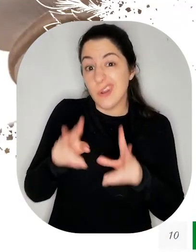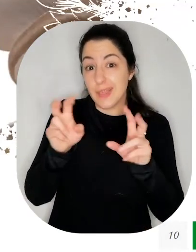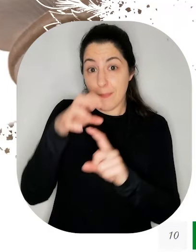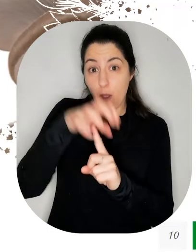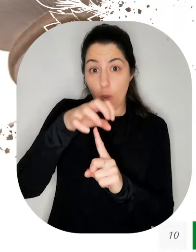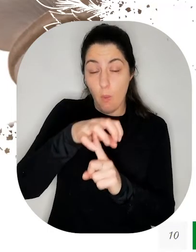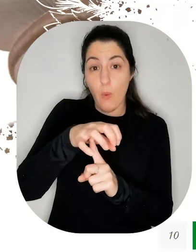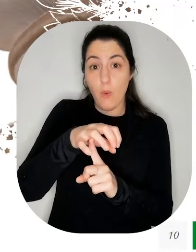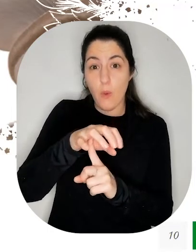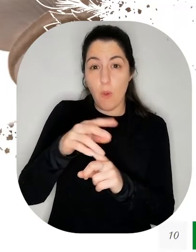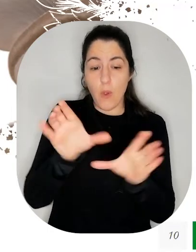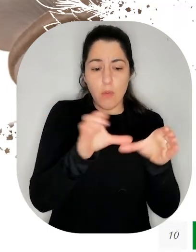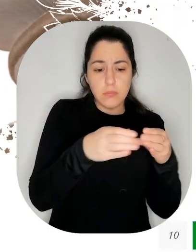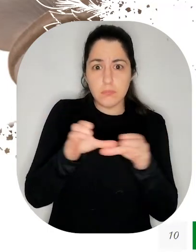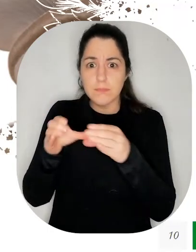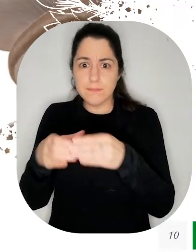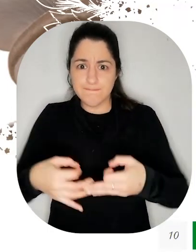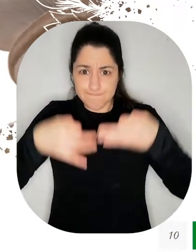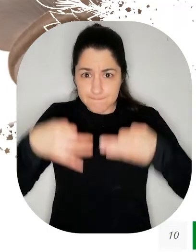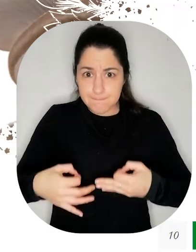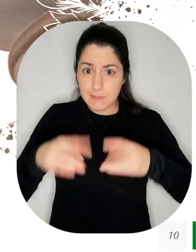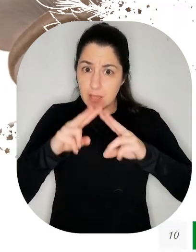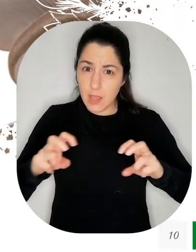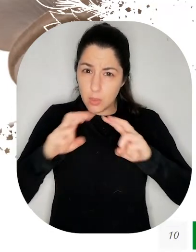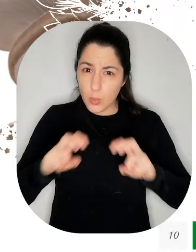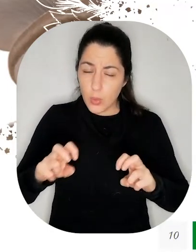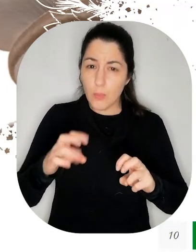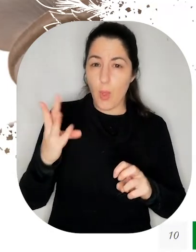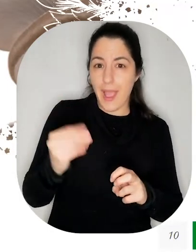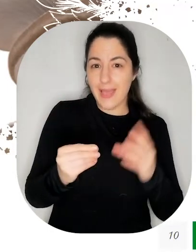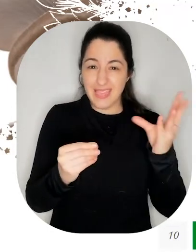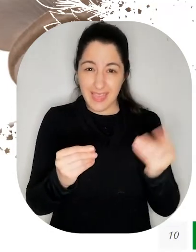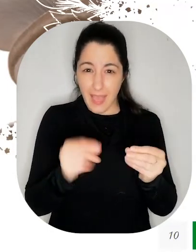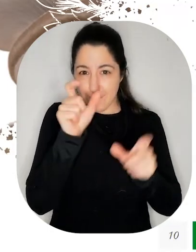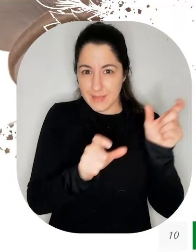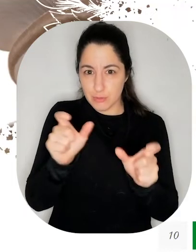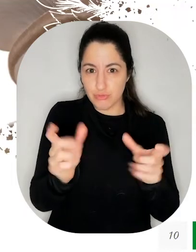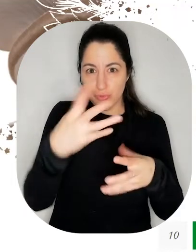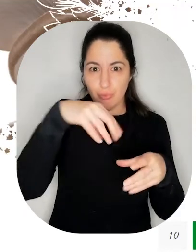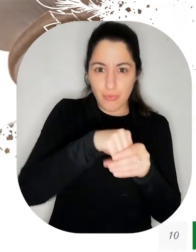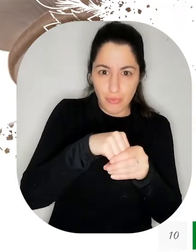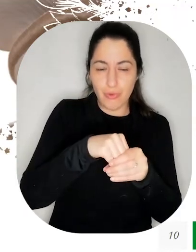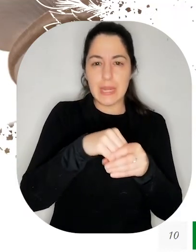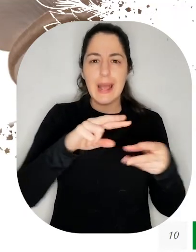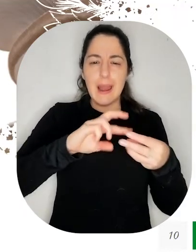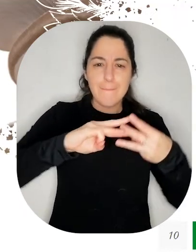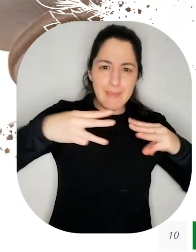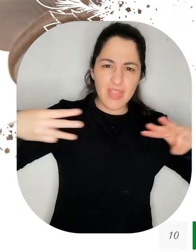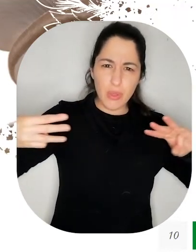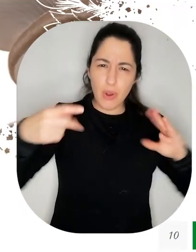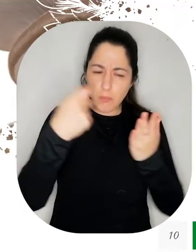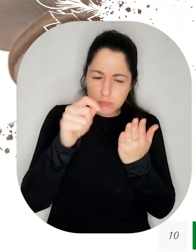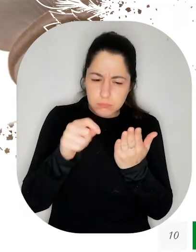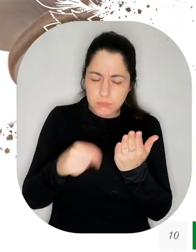no existen suficientes estudios de absoluta calidad que tiene que ver con la cantidad de personas involucradas en el estudio, el